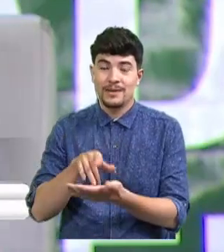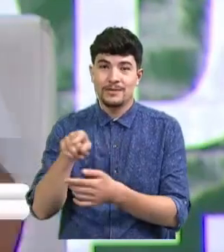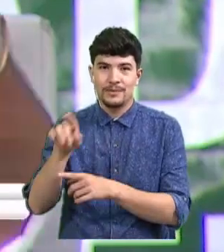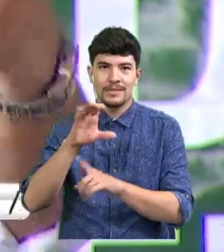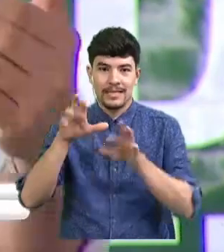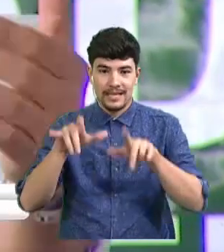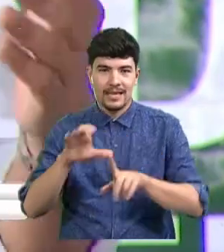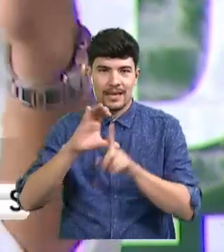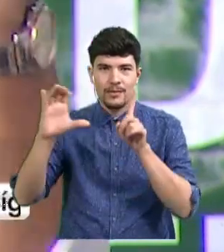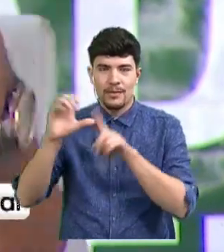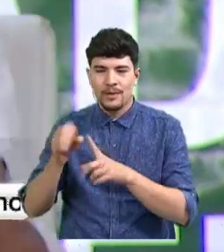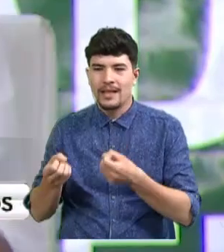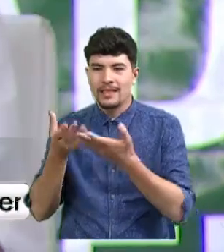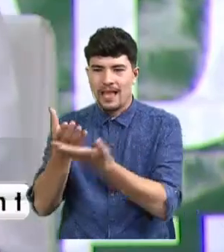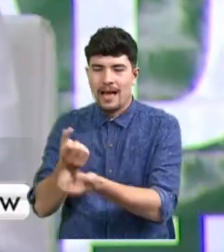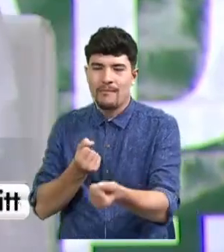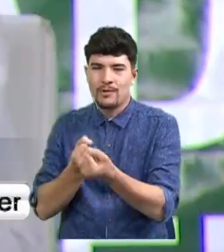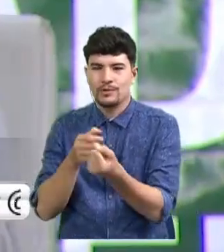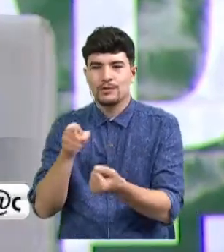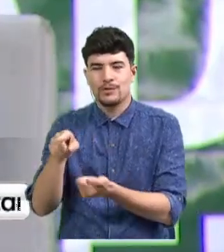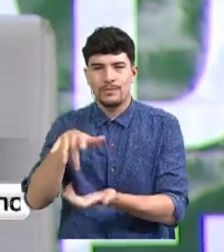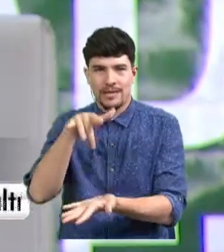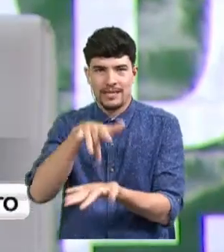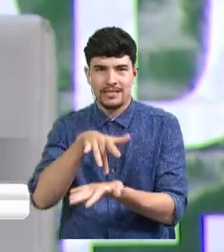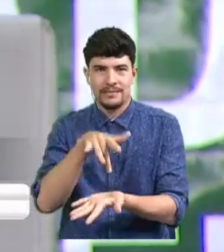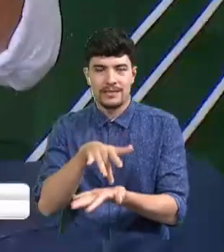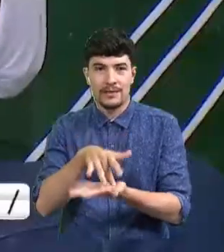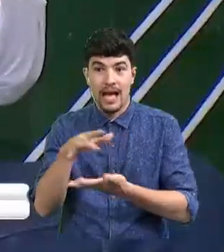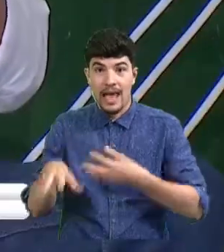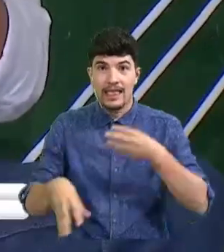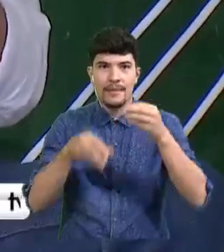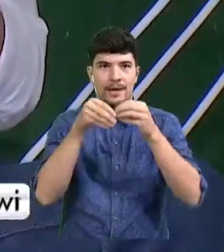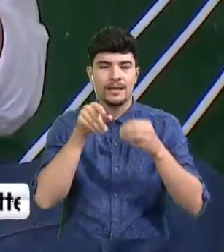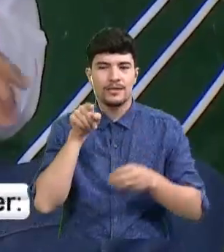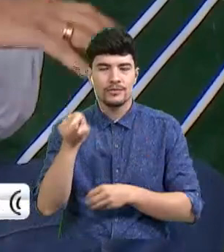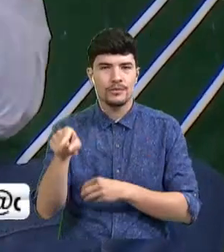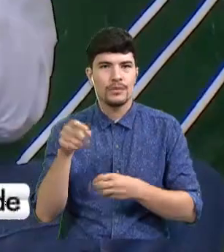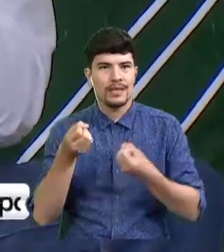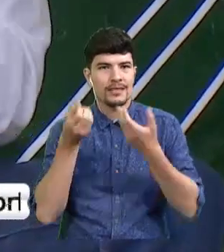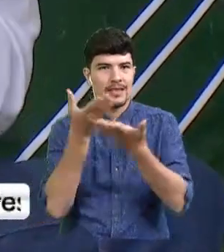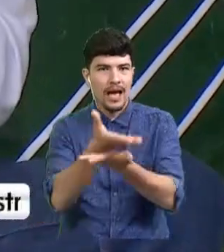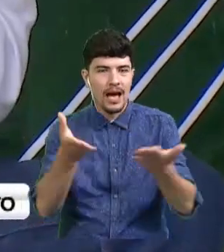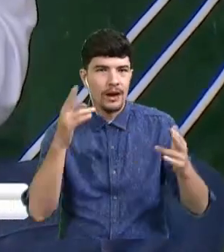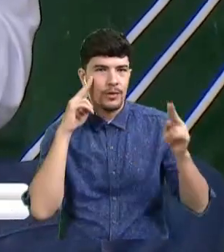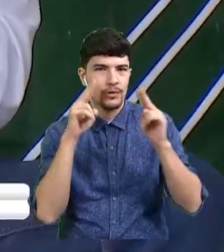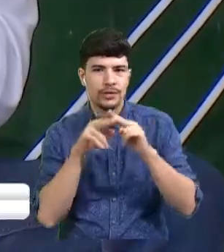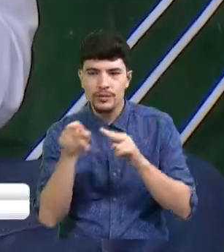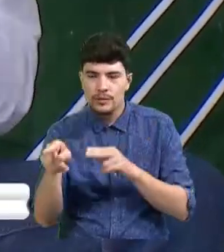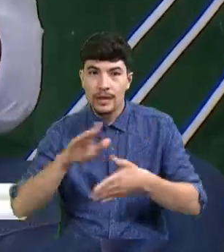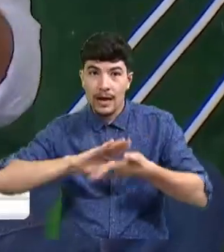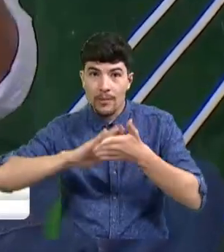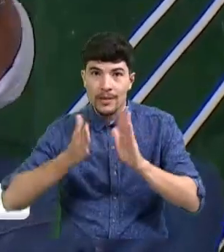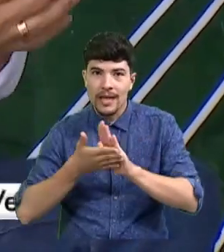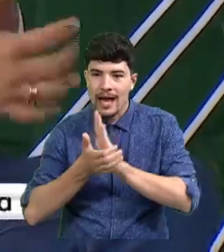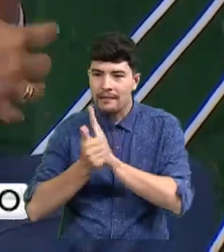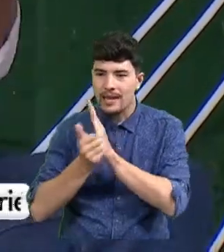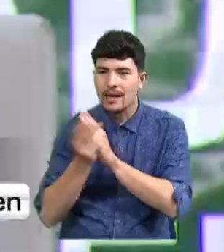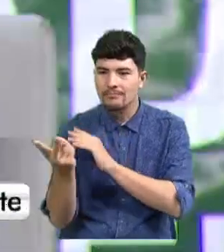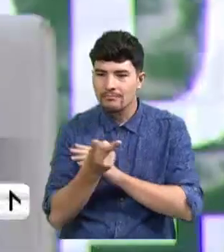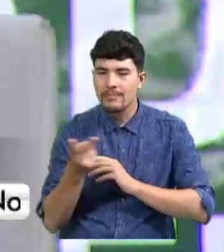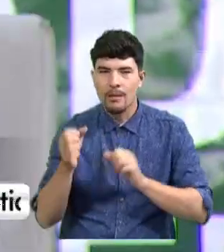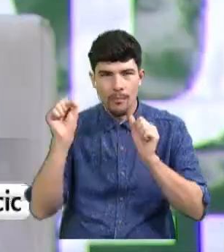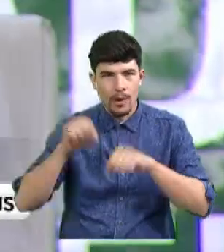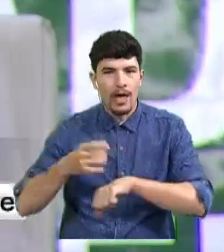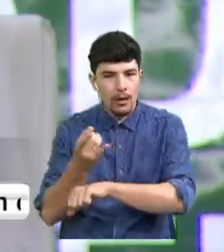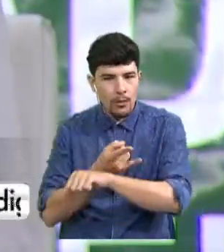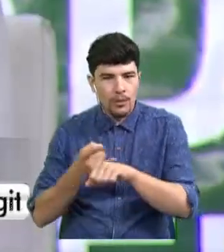les entrega un estímulo por su participación, pero más que eso, es darle a conocer a la misma comuna su talento que tienen para que lo utilicen, para